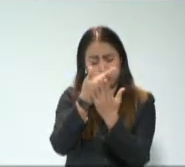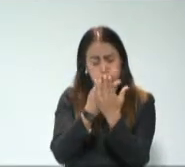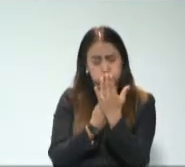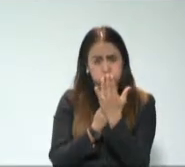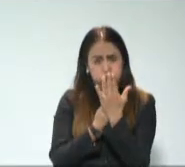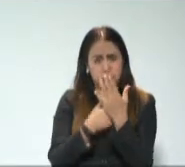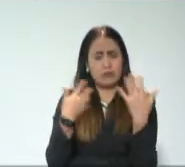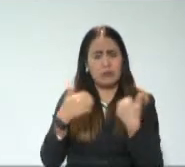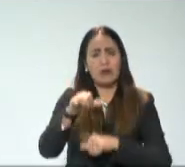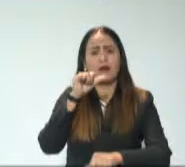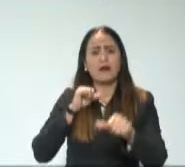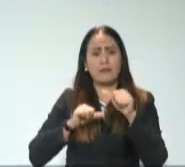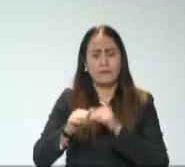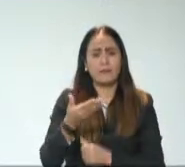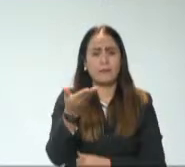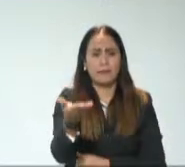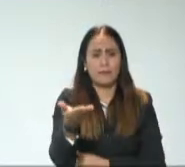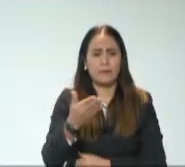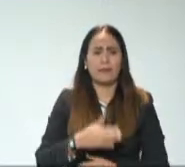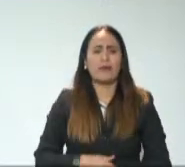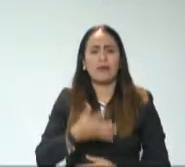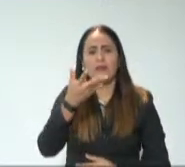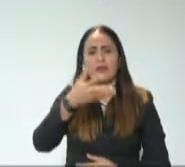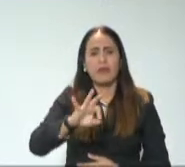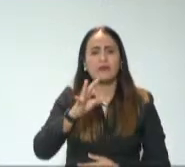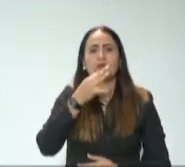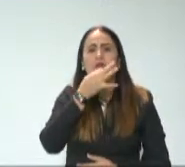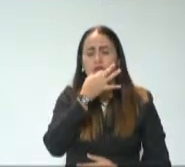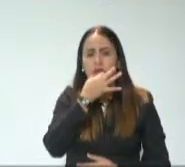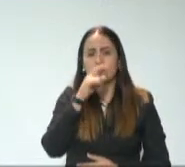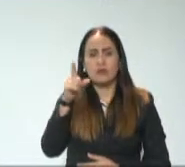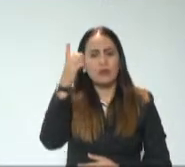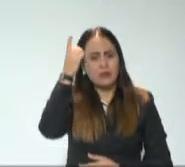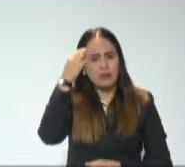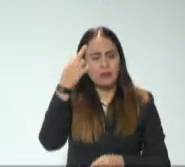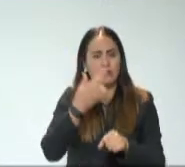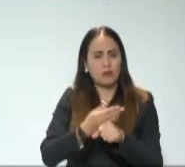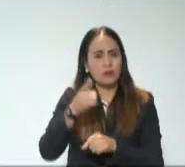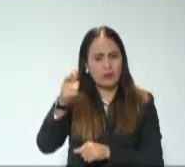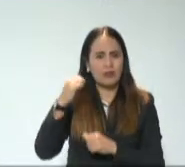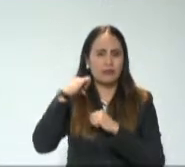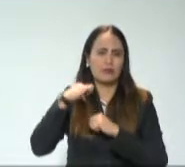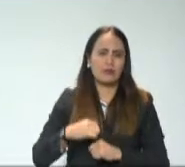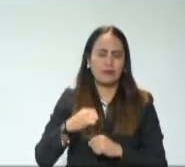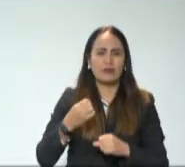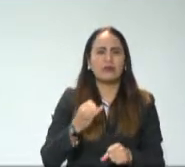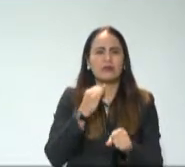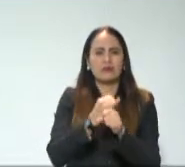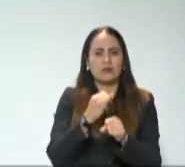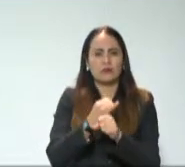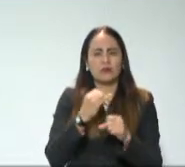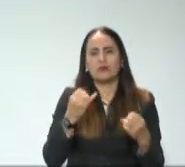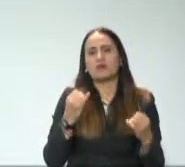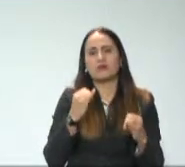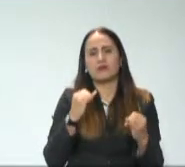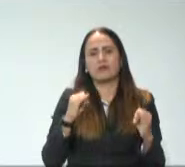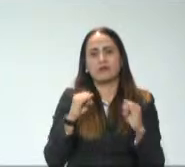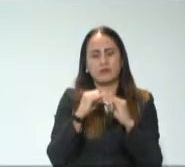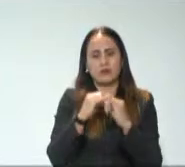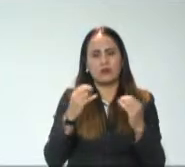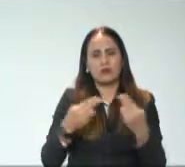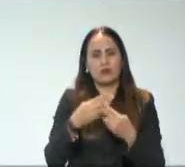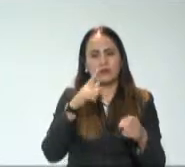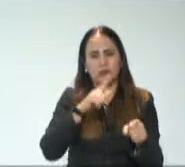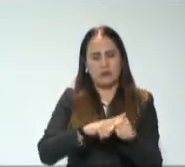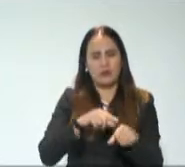y po desconectada con con la sesión me vas avisando de todo yo te voy